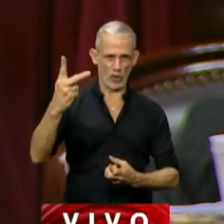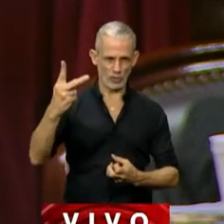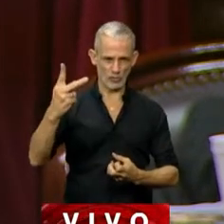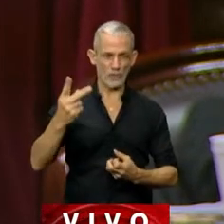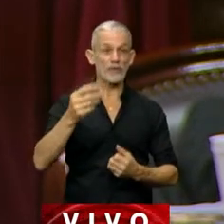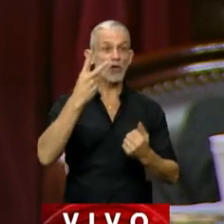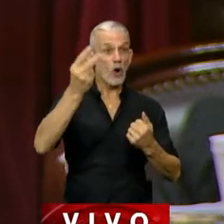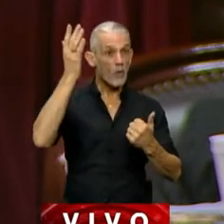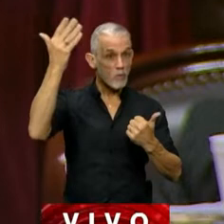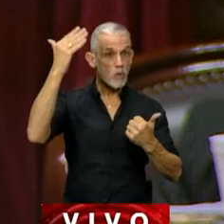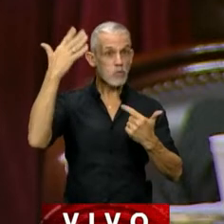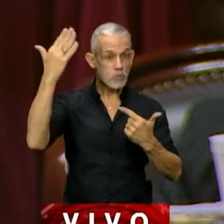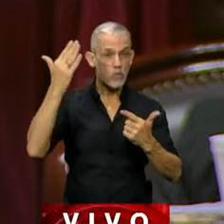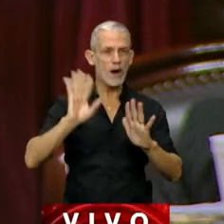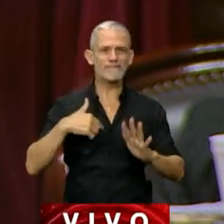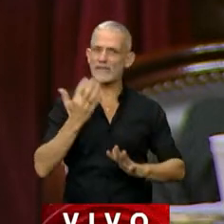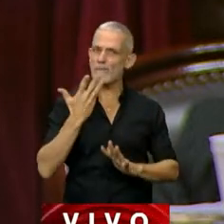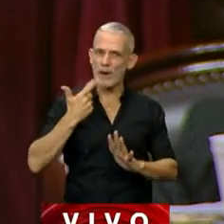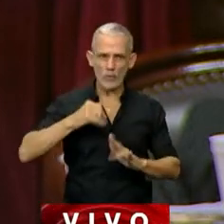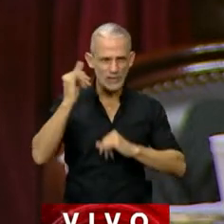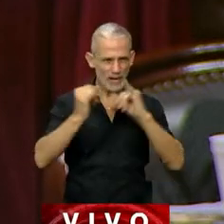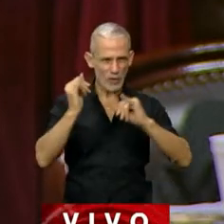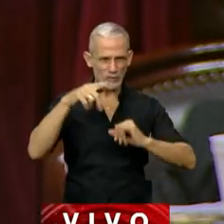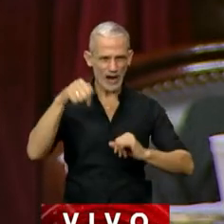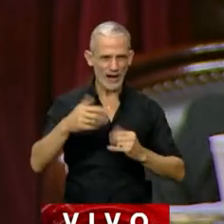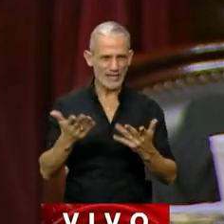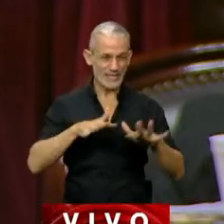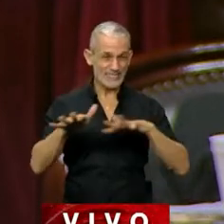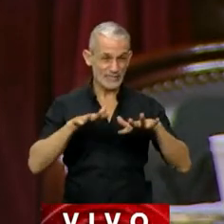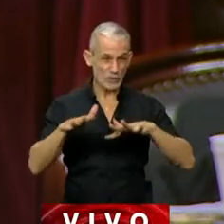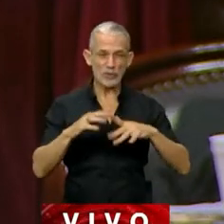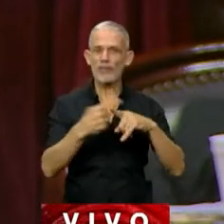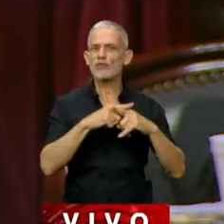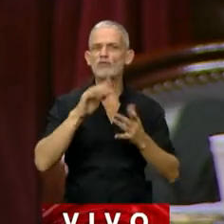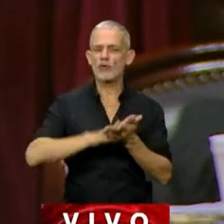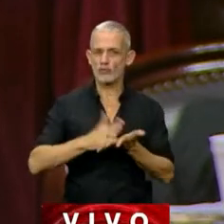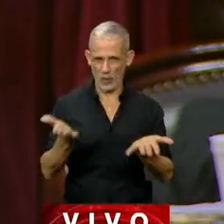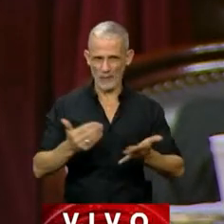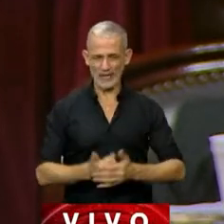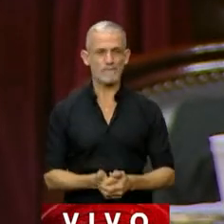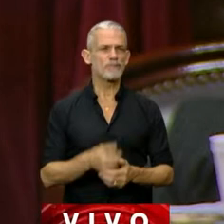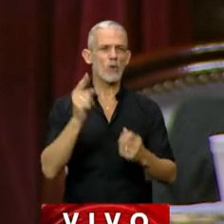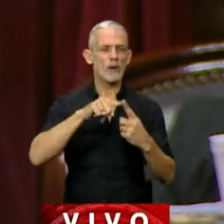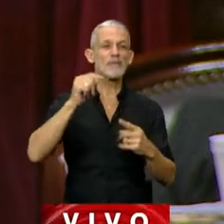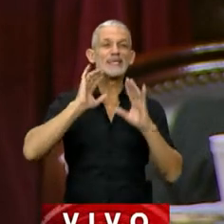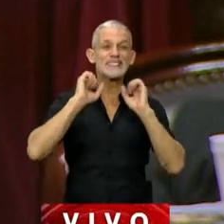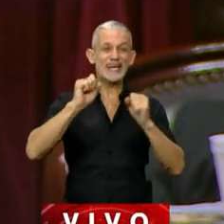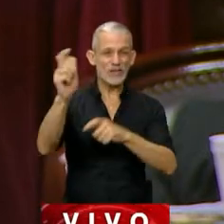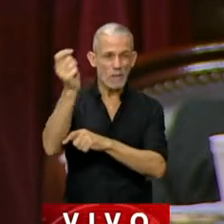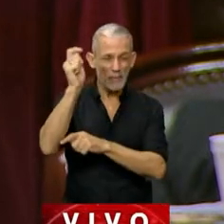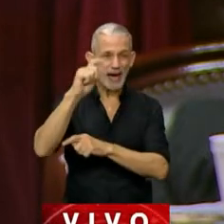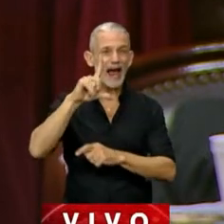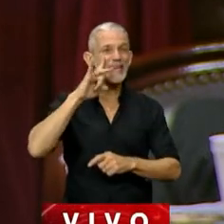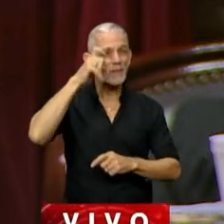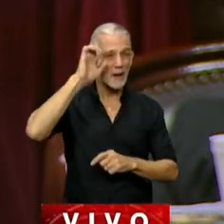Hay dos exposiciones que a mí me gustaría resaltar en este marco de la discusión del debate, que son la del secretario de Pesca,